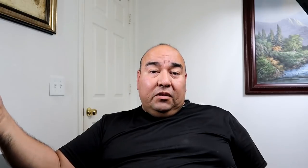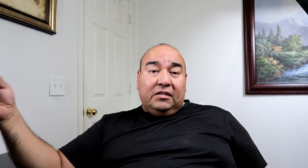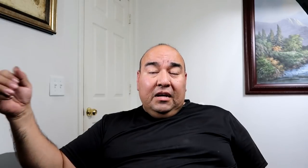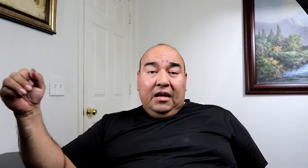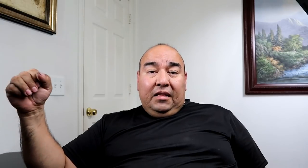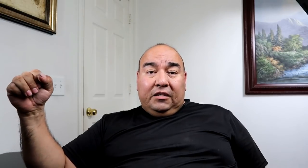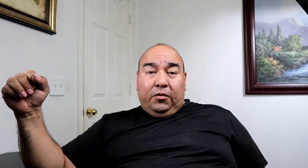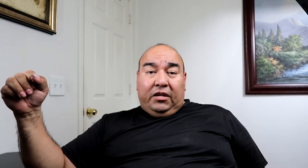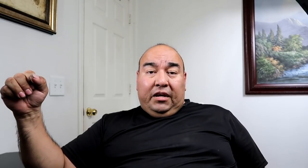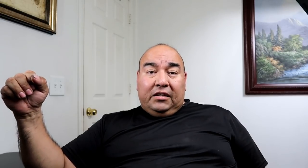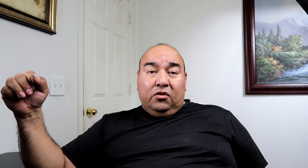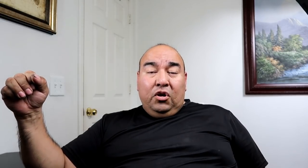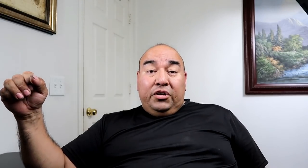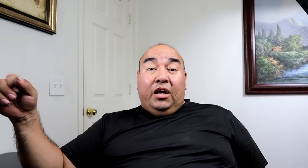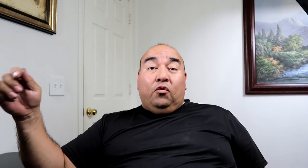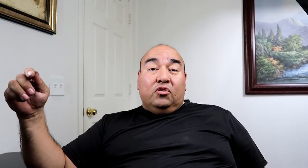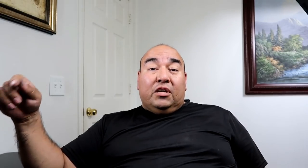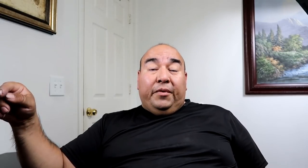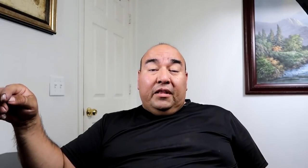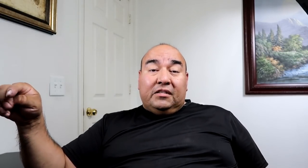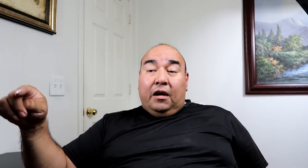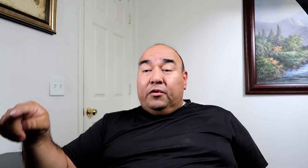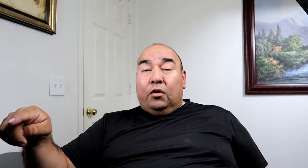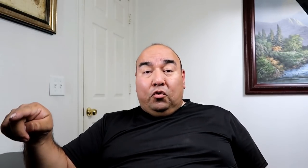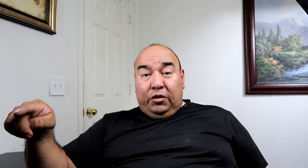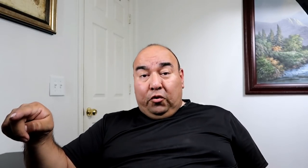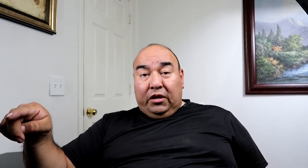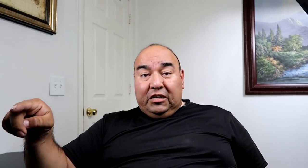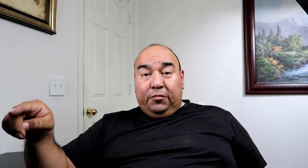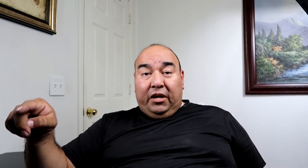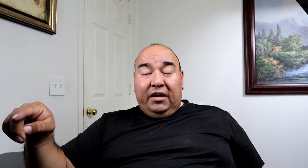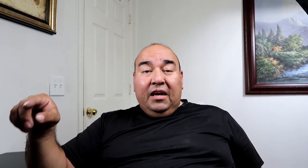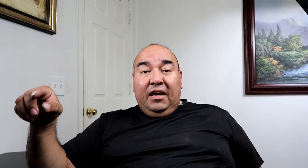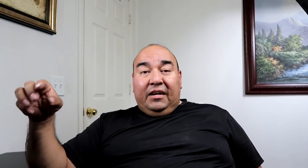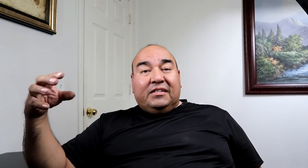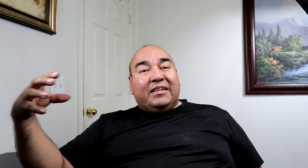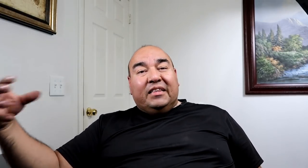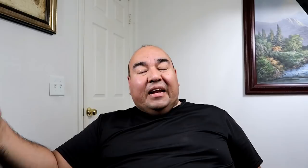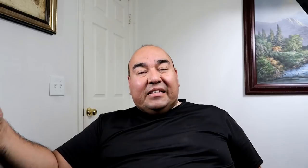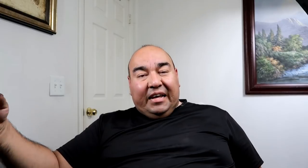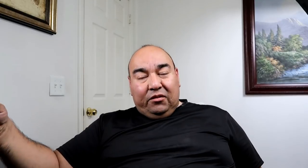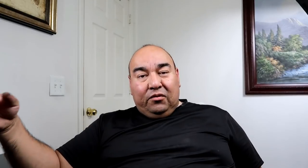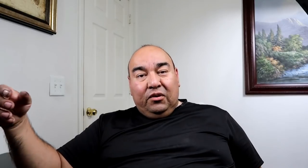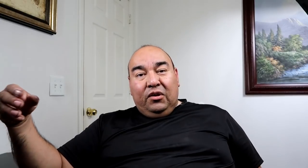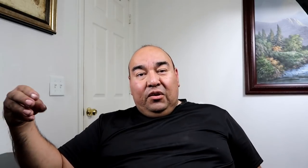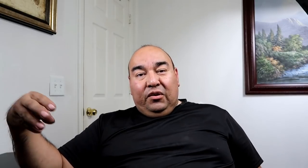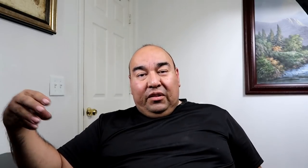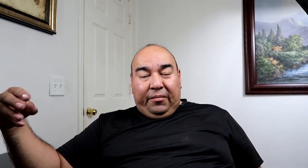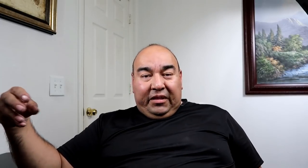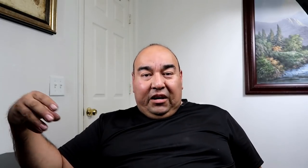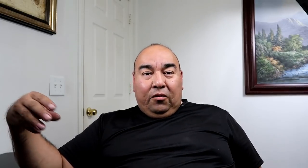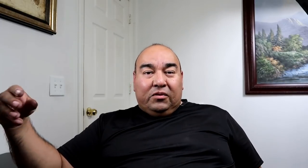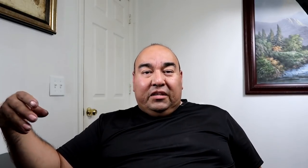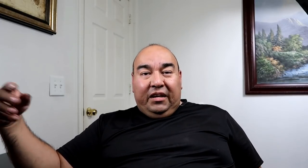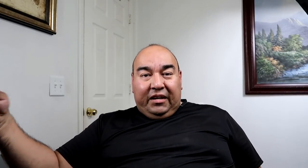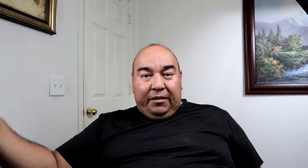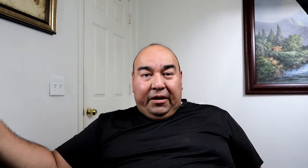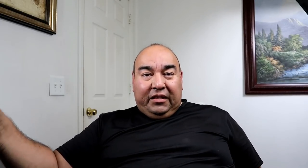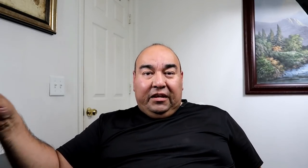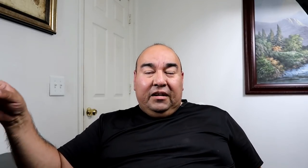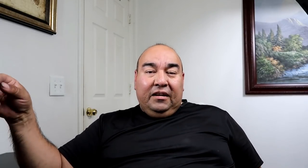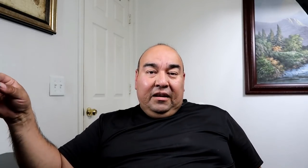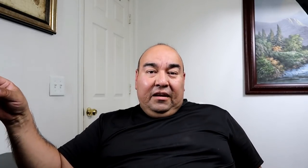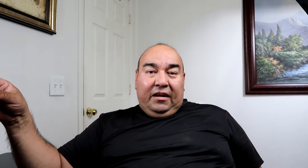todas las personas les pueden dar eso. Y algunos también, estaba viendo algunos reportajes por ahí, están retrasando la manera como se